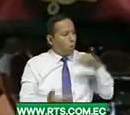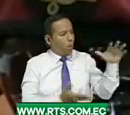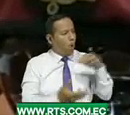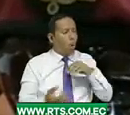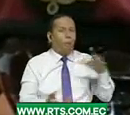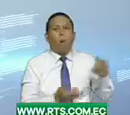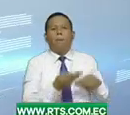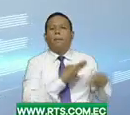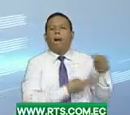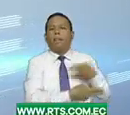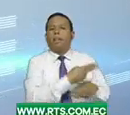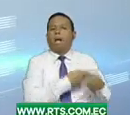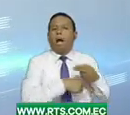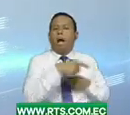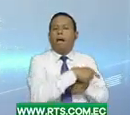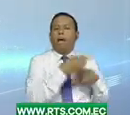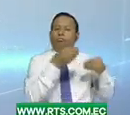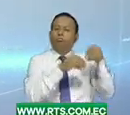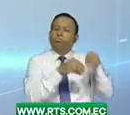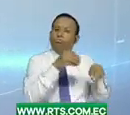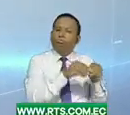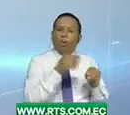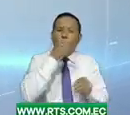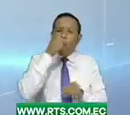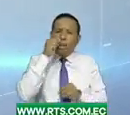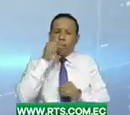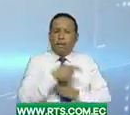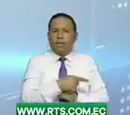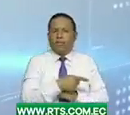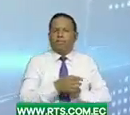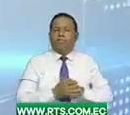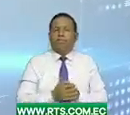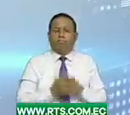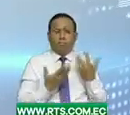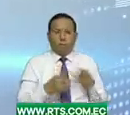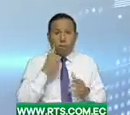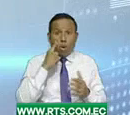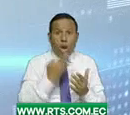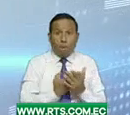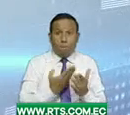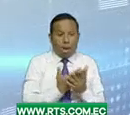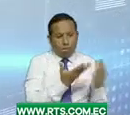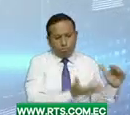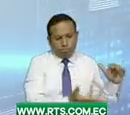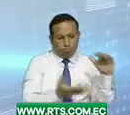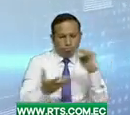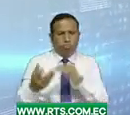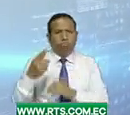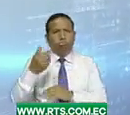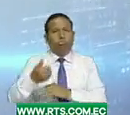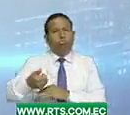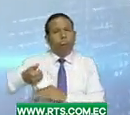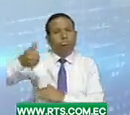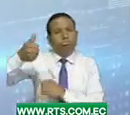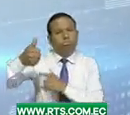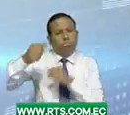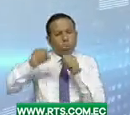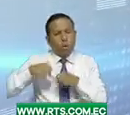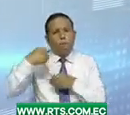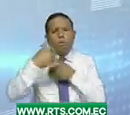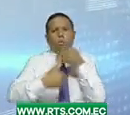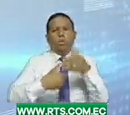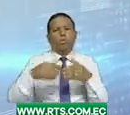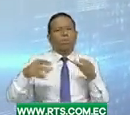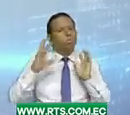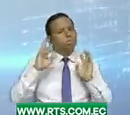cocaína. Las evidencias fueron entregadas a las autoridades competentes para que se realicen los trámites de ley establecidos,